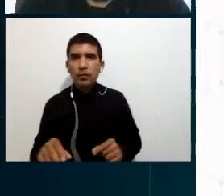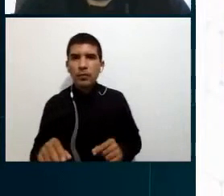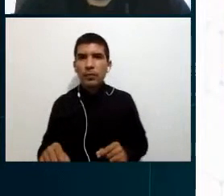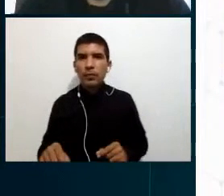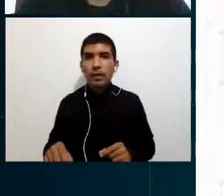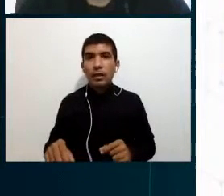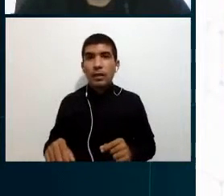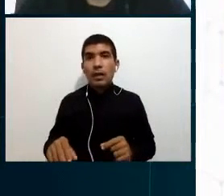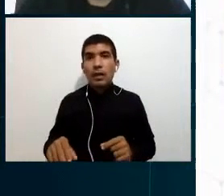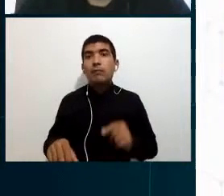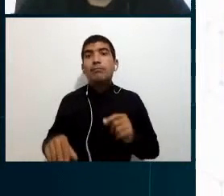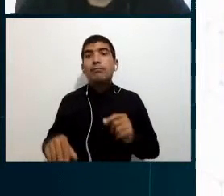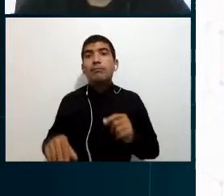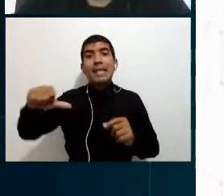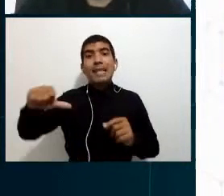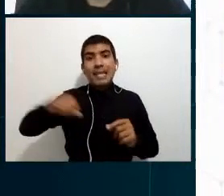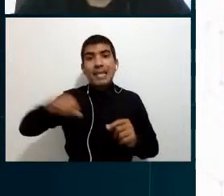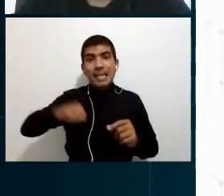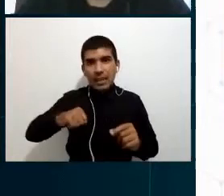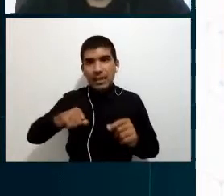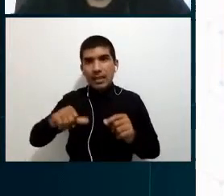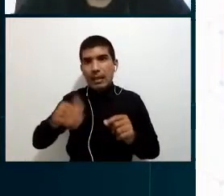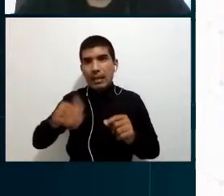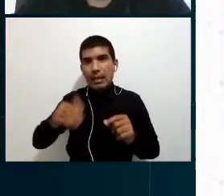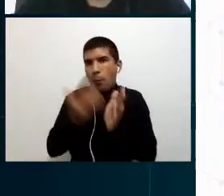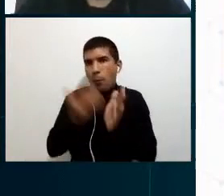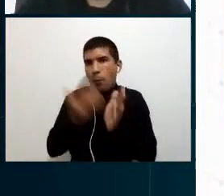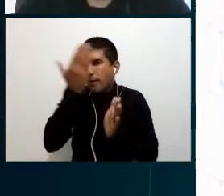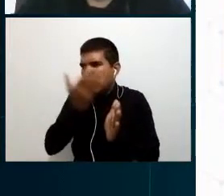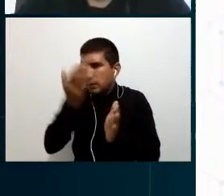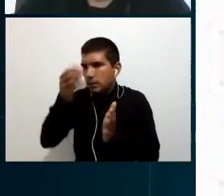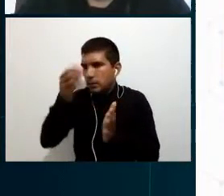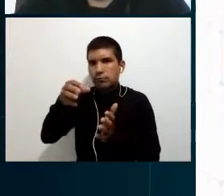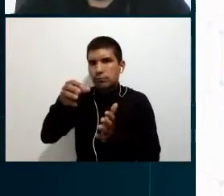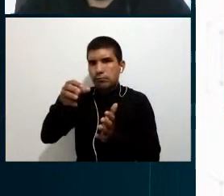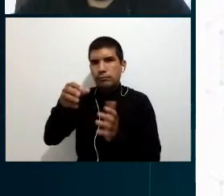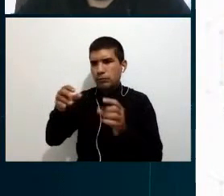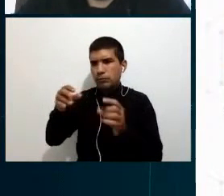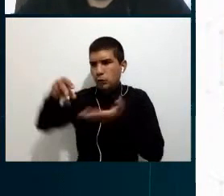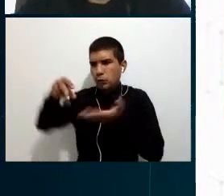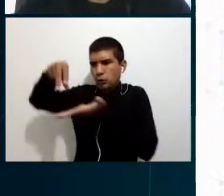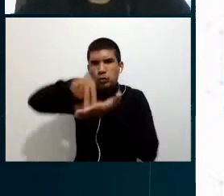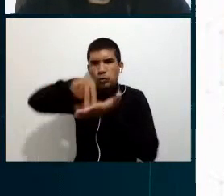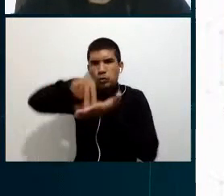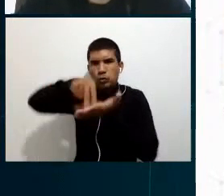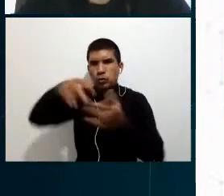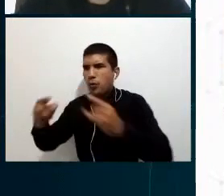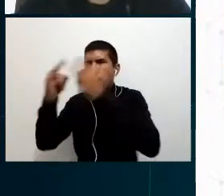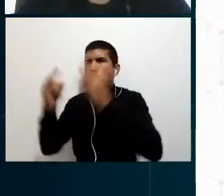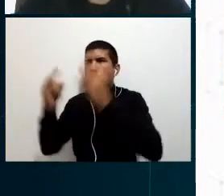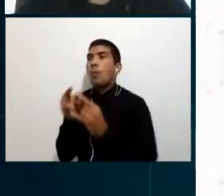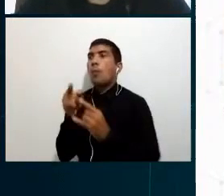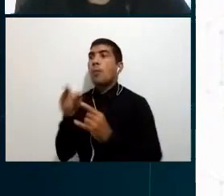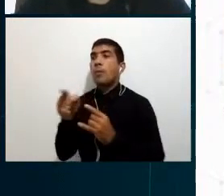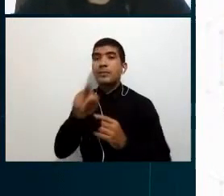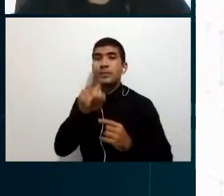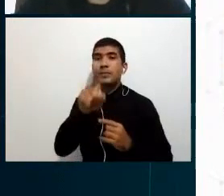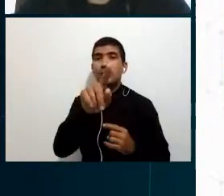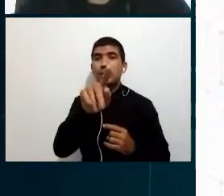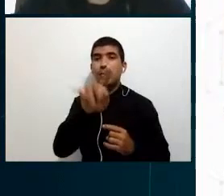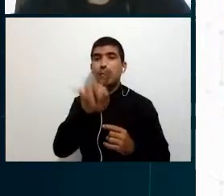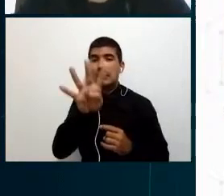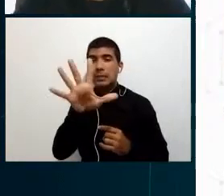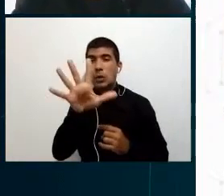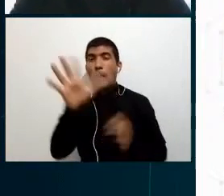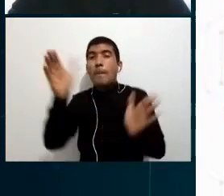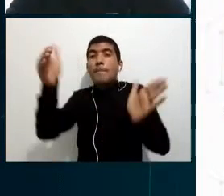momento y en el año 2018, cuando se vuelve comercializable, sale con este nivel